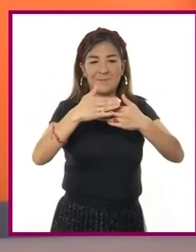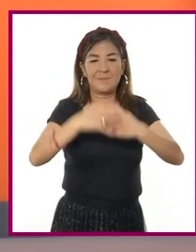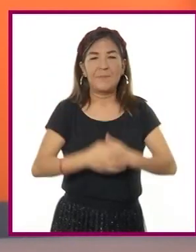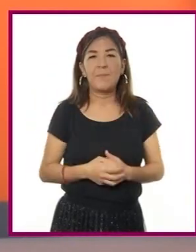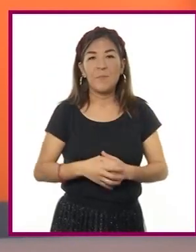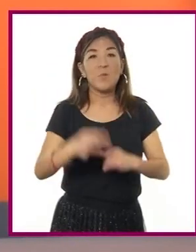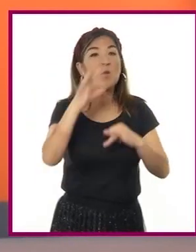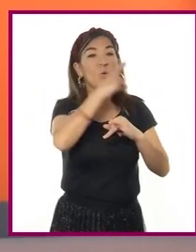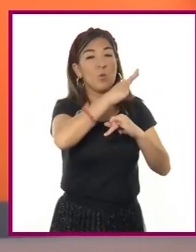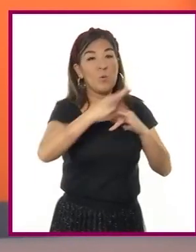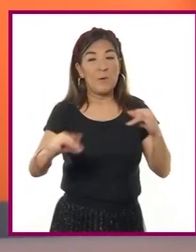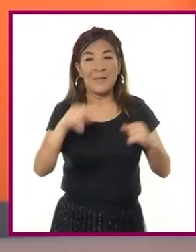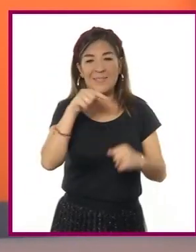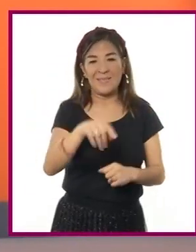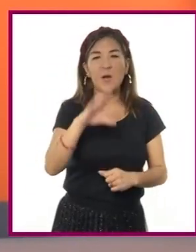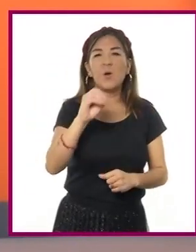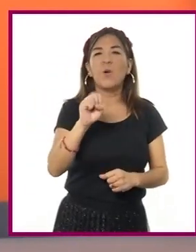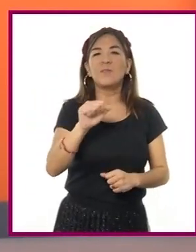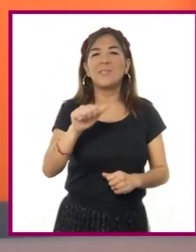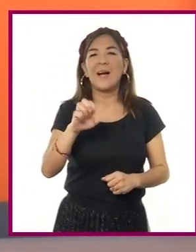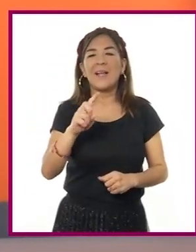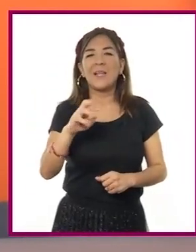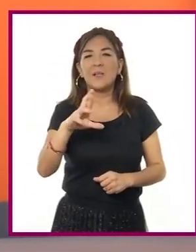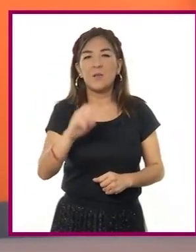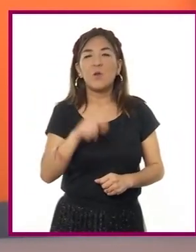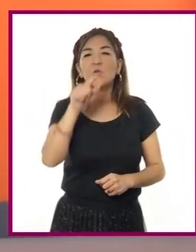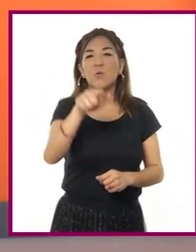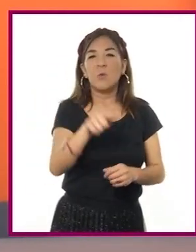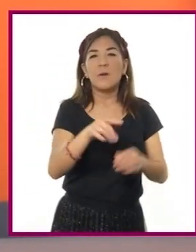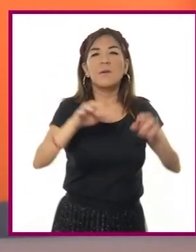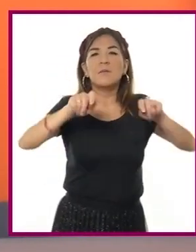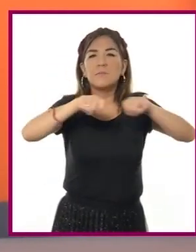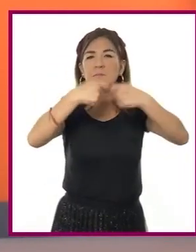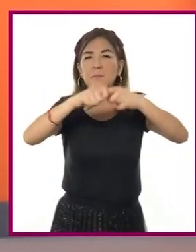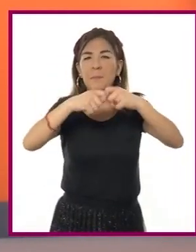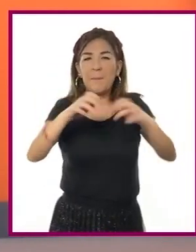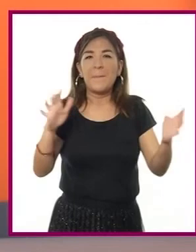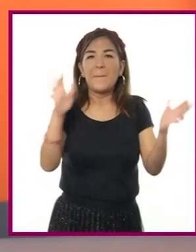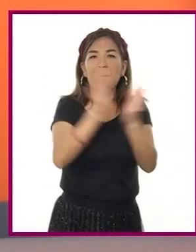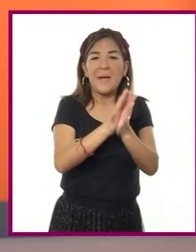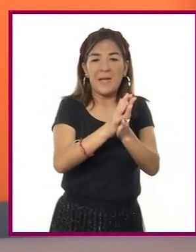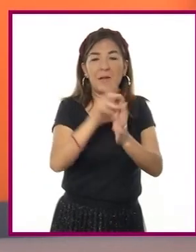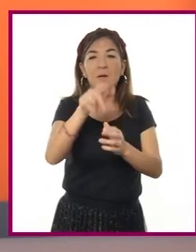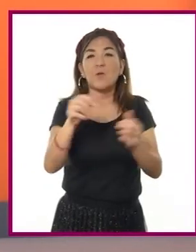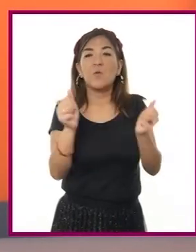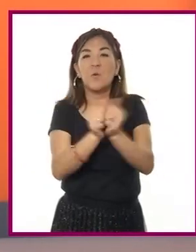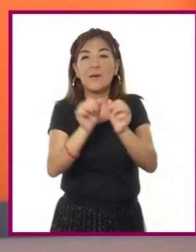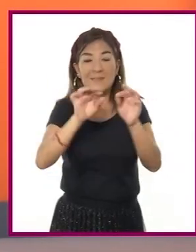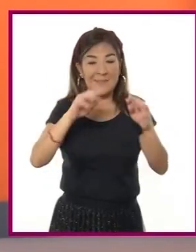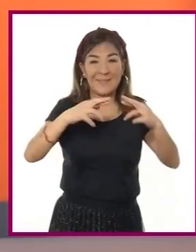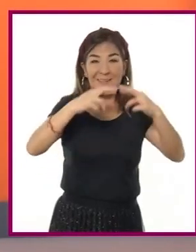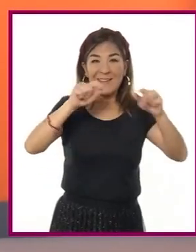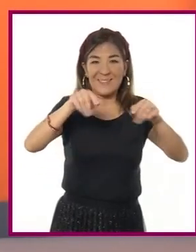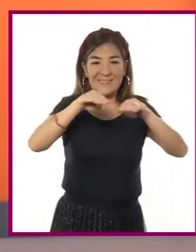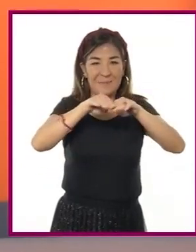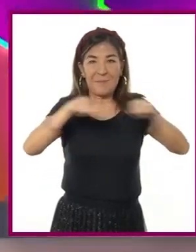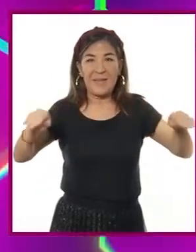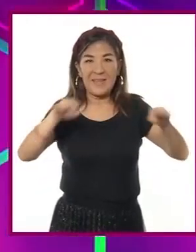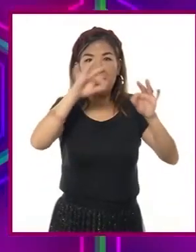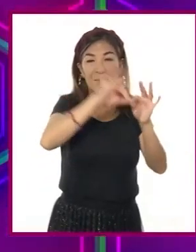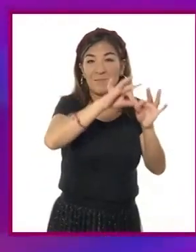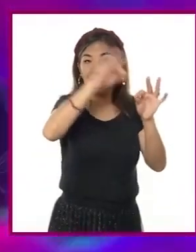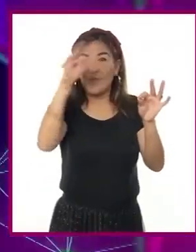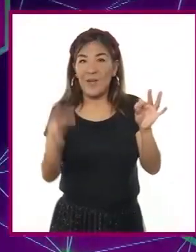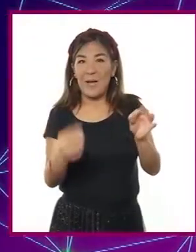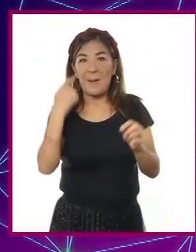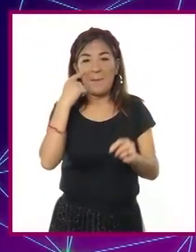Para finalizar el icosaedro, se pega un estambre con uno de los vértices de los rectángulos y desde ahí a cada